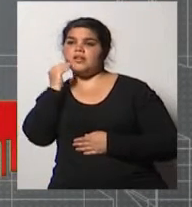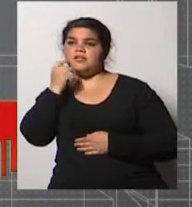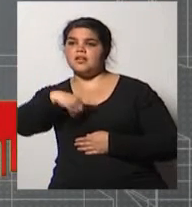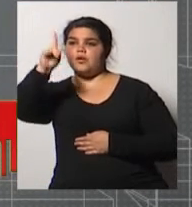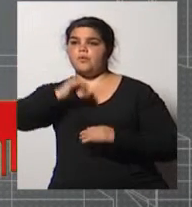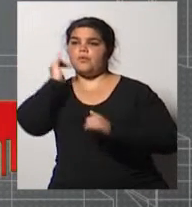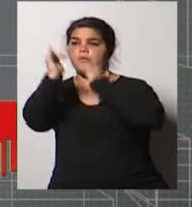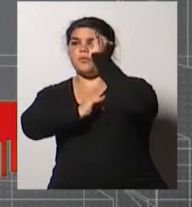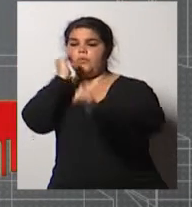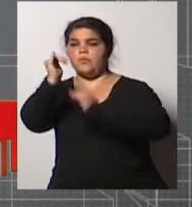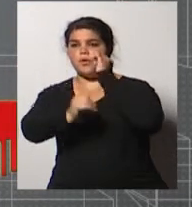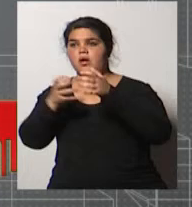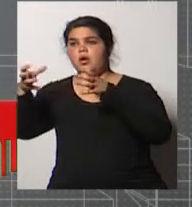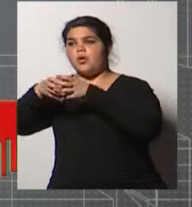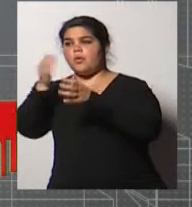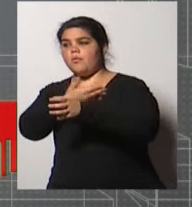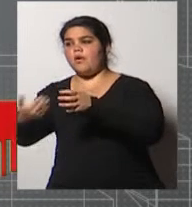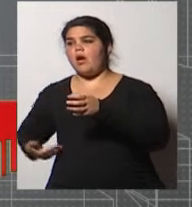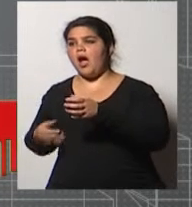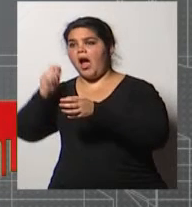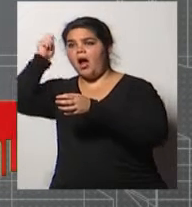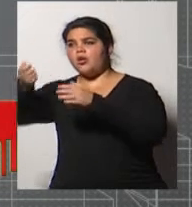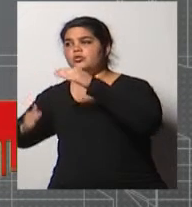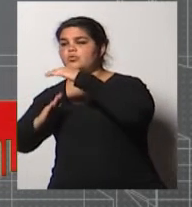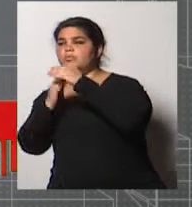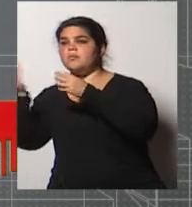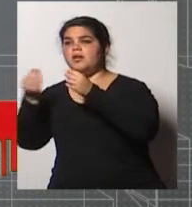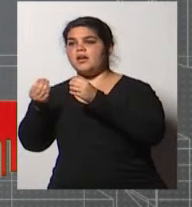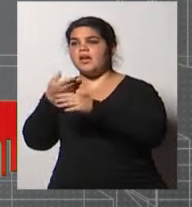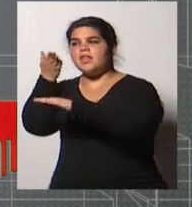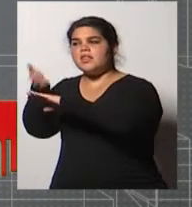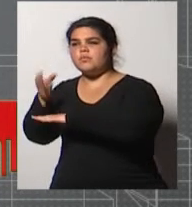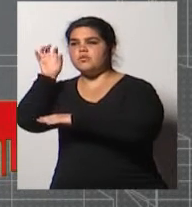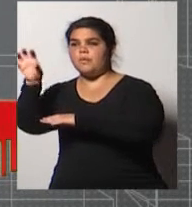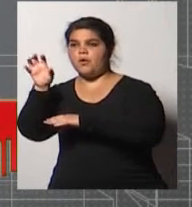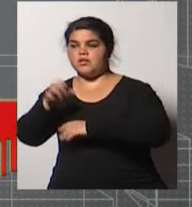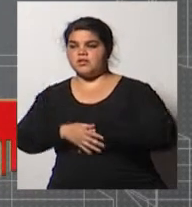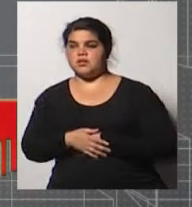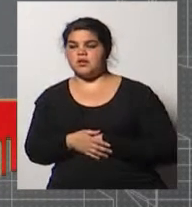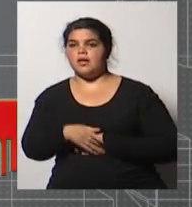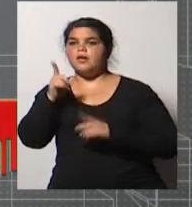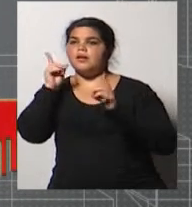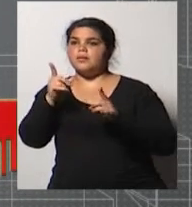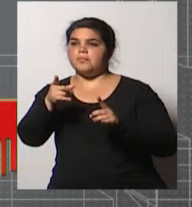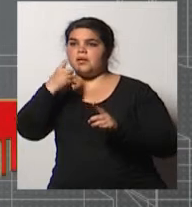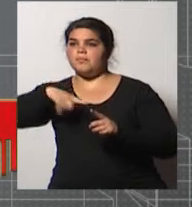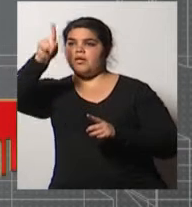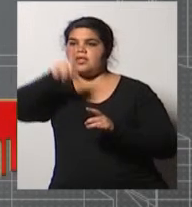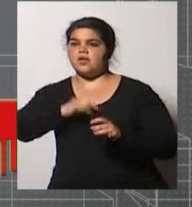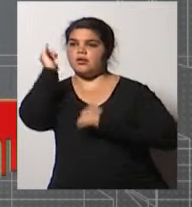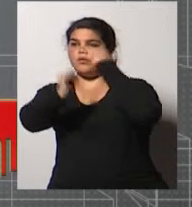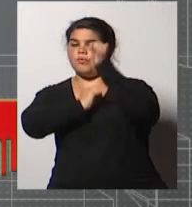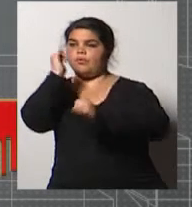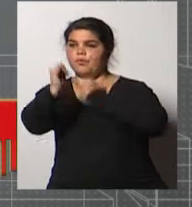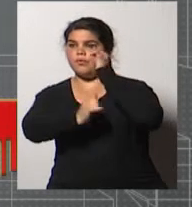el oficialismo tucumano acude a la Corte Suprema y no descarta la intervención de la provincia. Justamente se refería a esto, esta nota de Diario 1 es la que desliza la